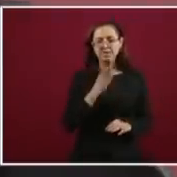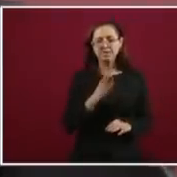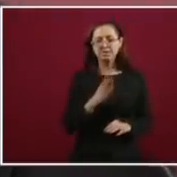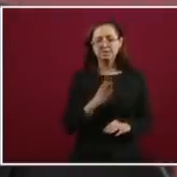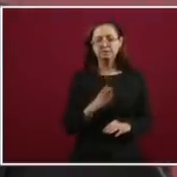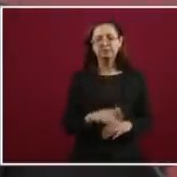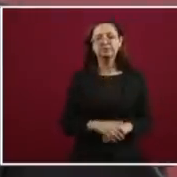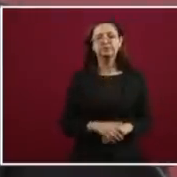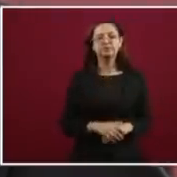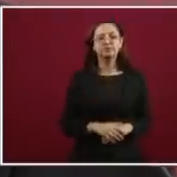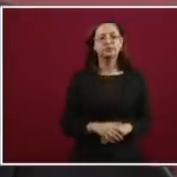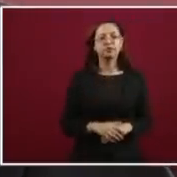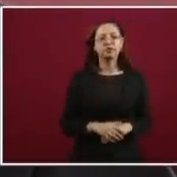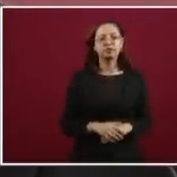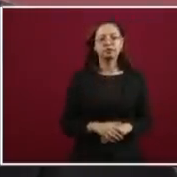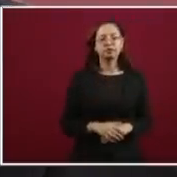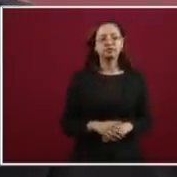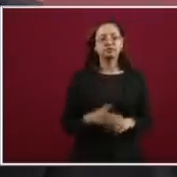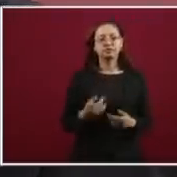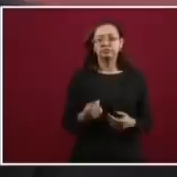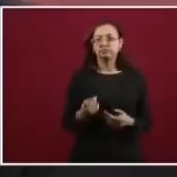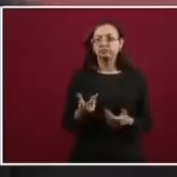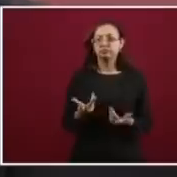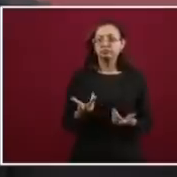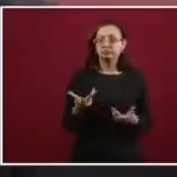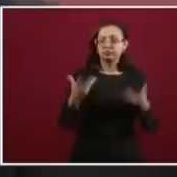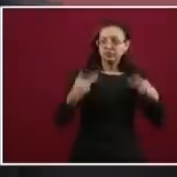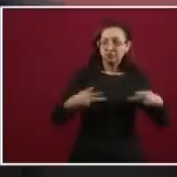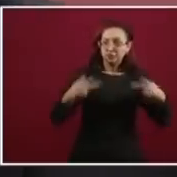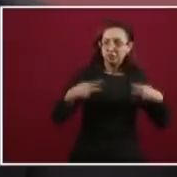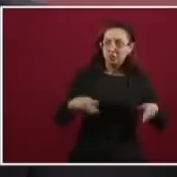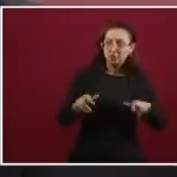cobrar más impuestos a los que tienen más